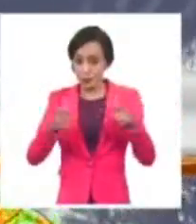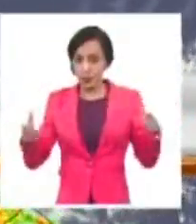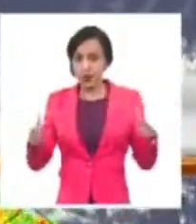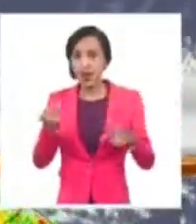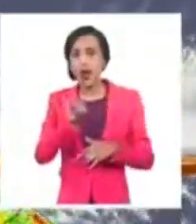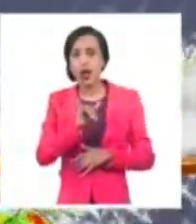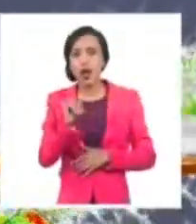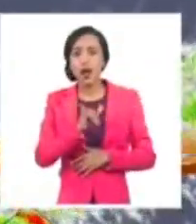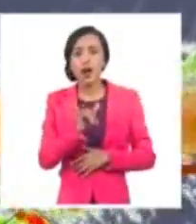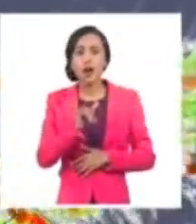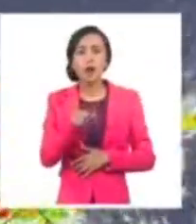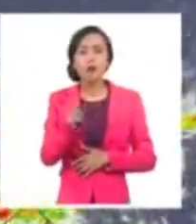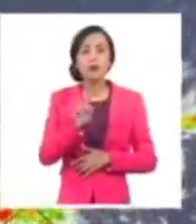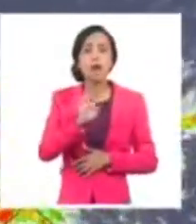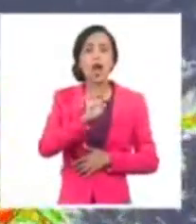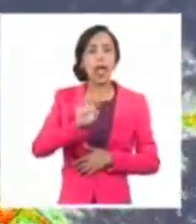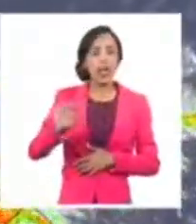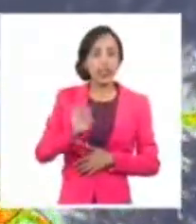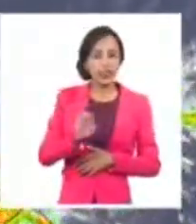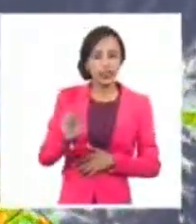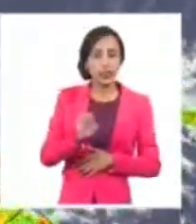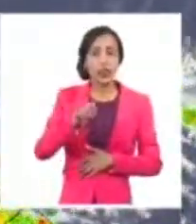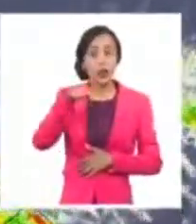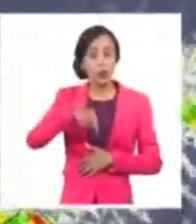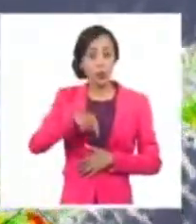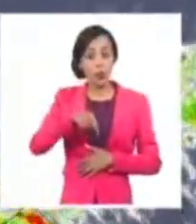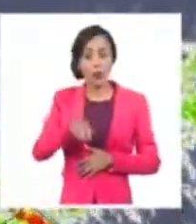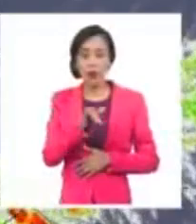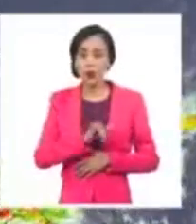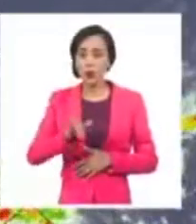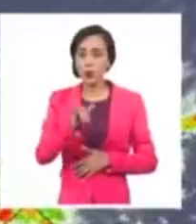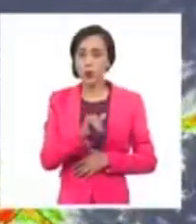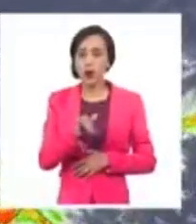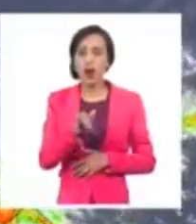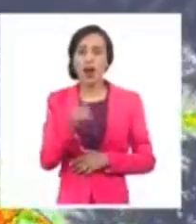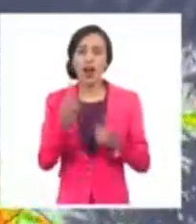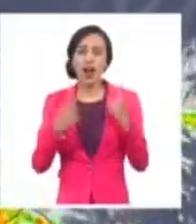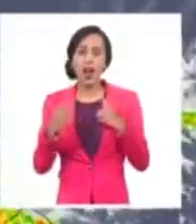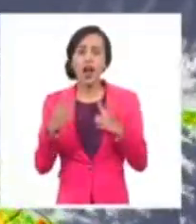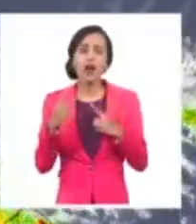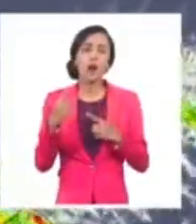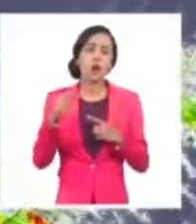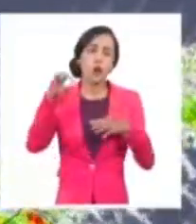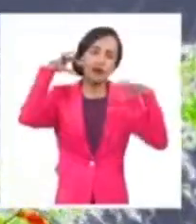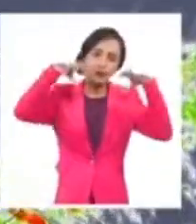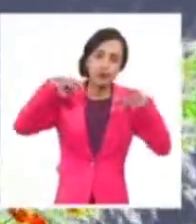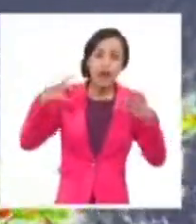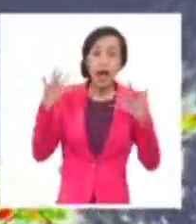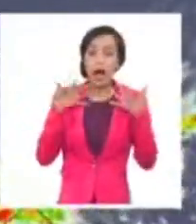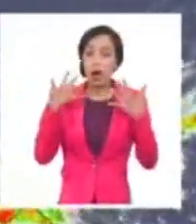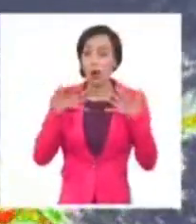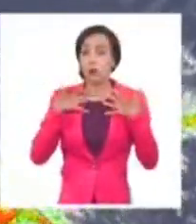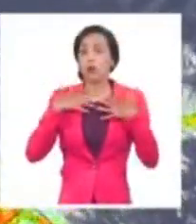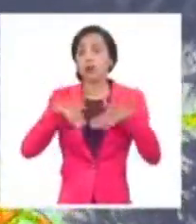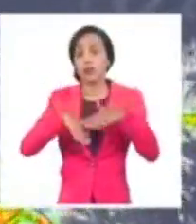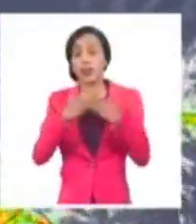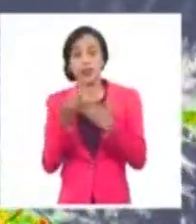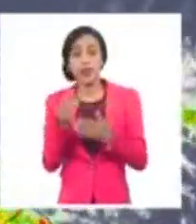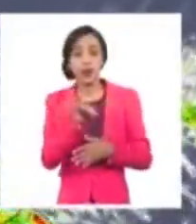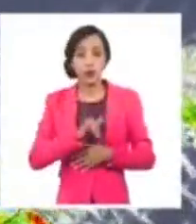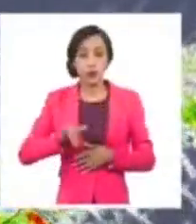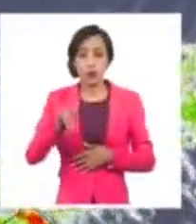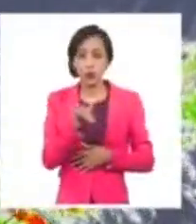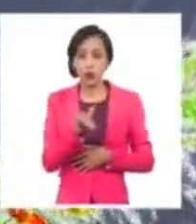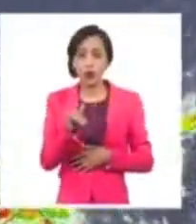ligeramente más hacia el este y durante el día de hoy en combinación con algo de humedad el calor durante todo el día los factores locales y hasta el